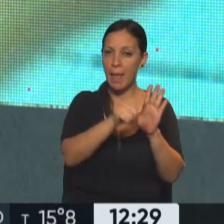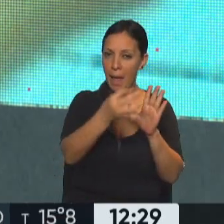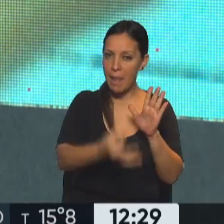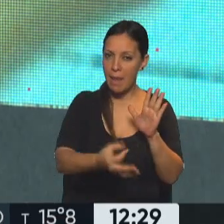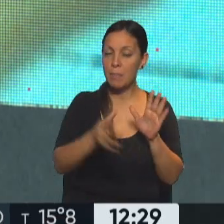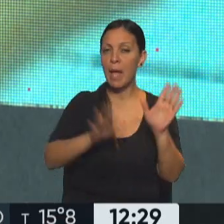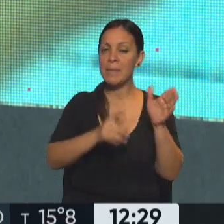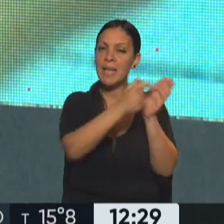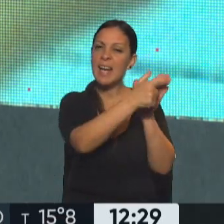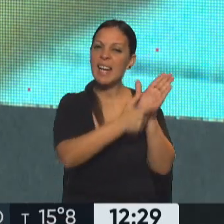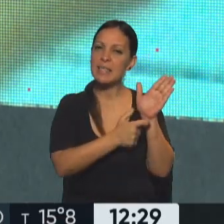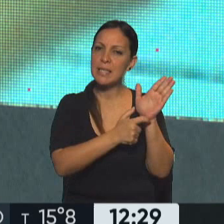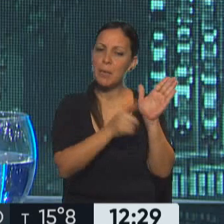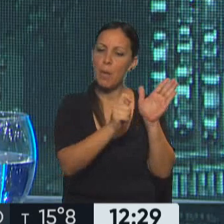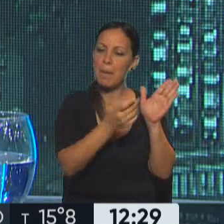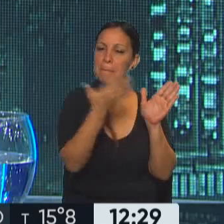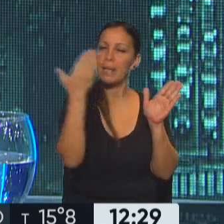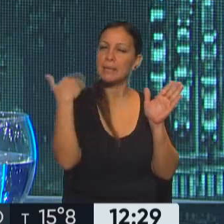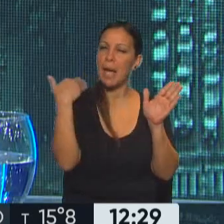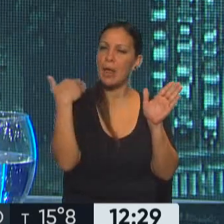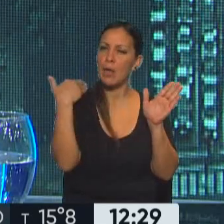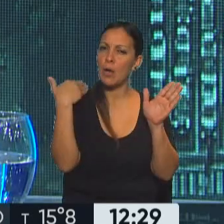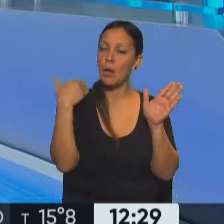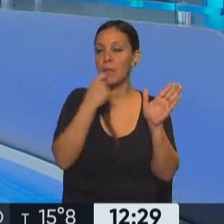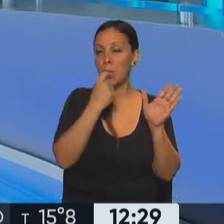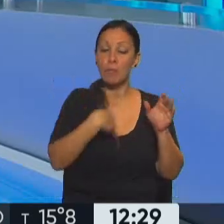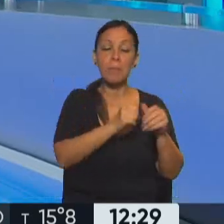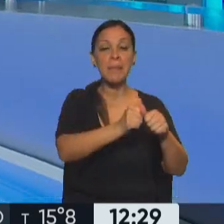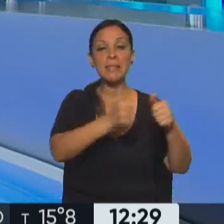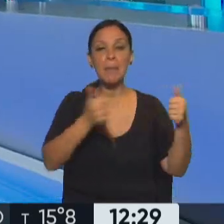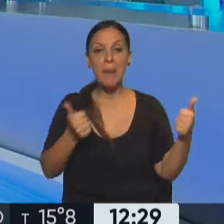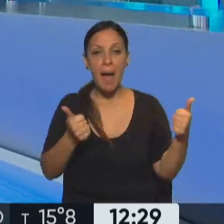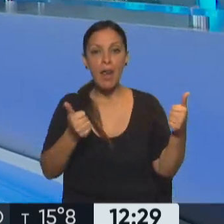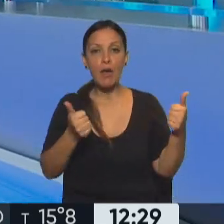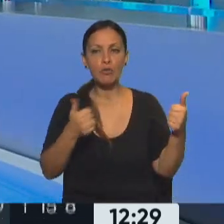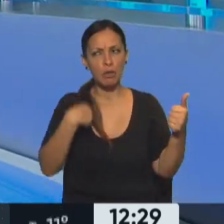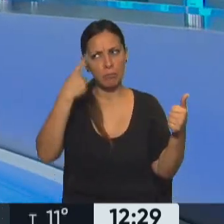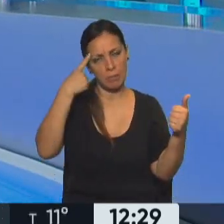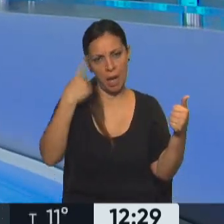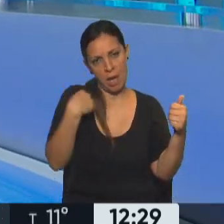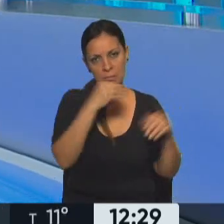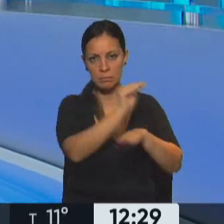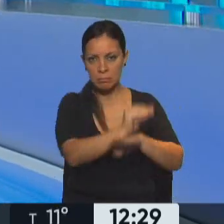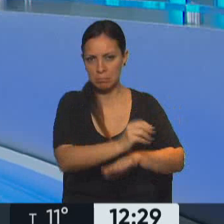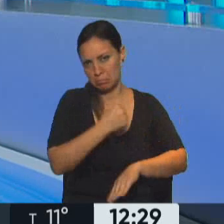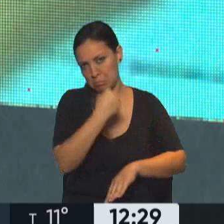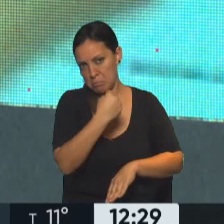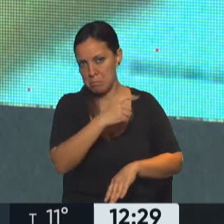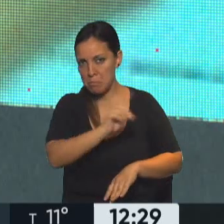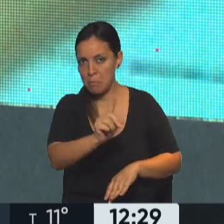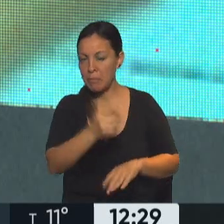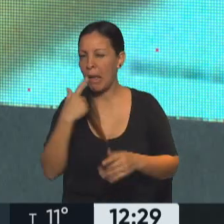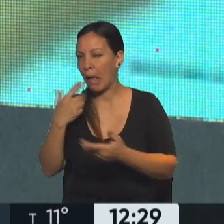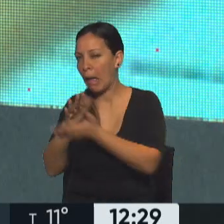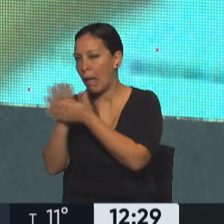un recibo que existía hasta el mes pasado, yo me separé, no pienso abonar la cuota alimentaria de mis hijos,